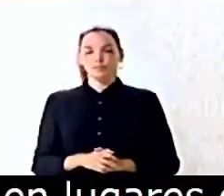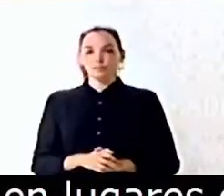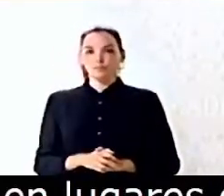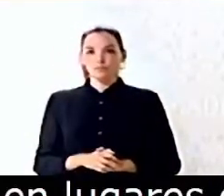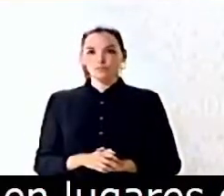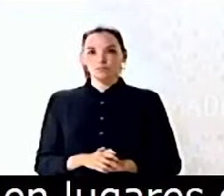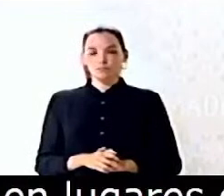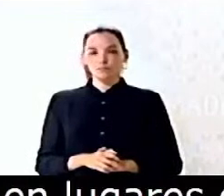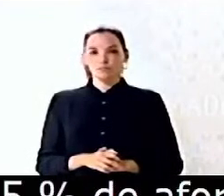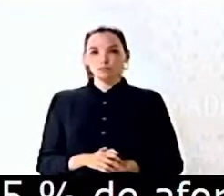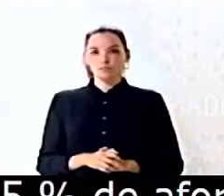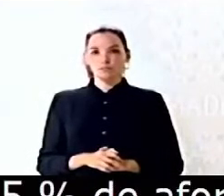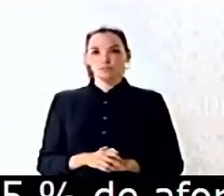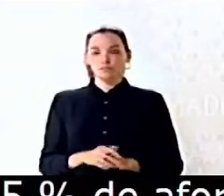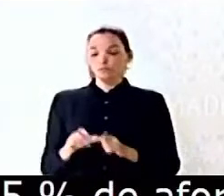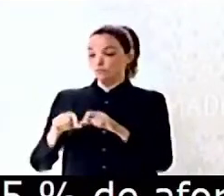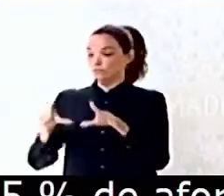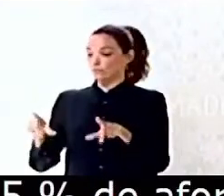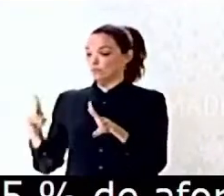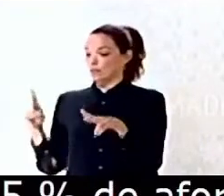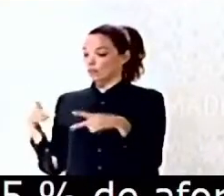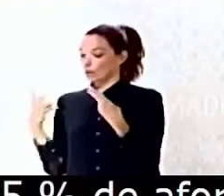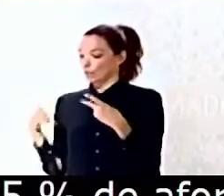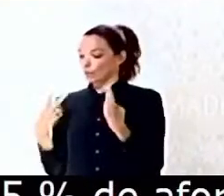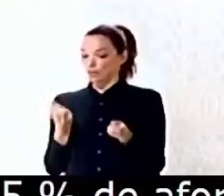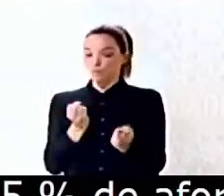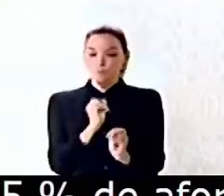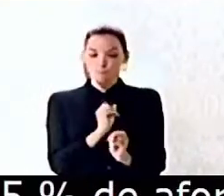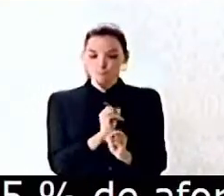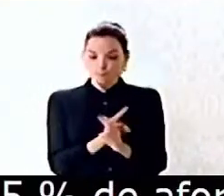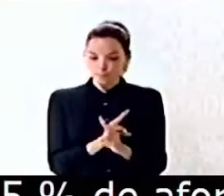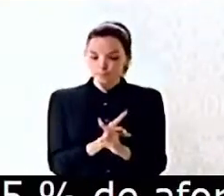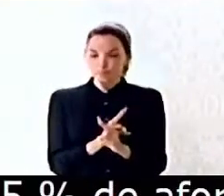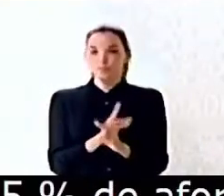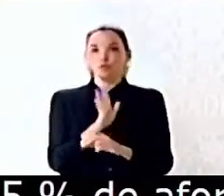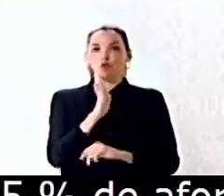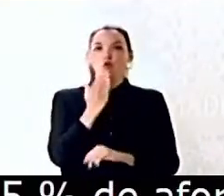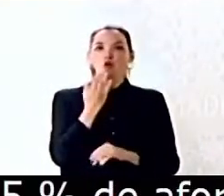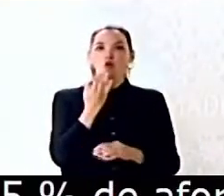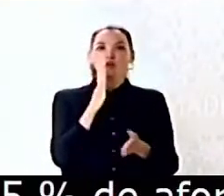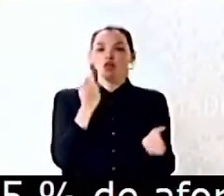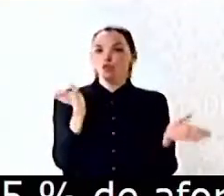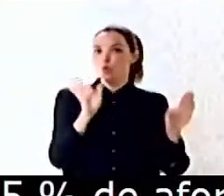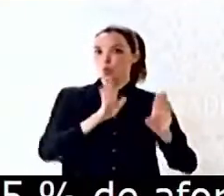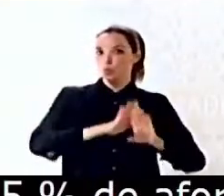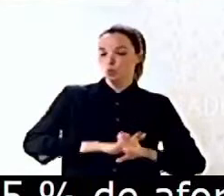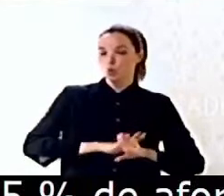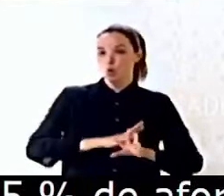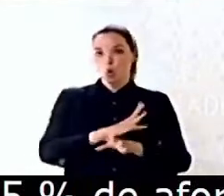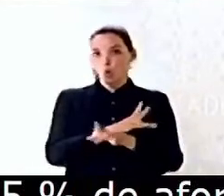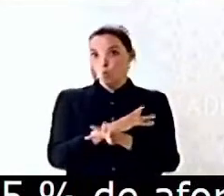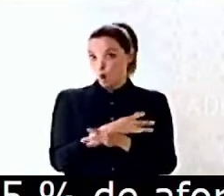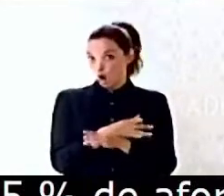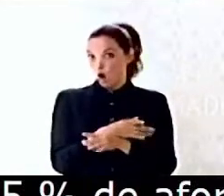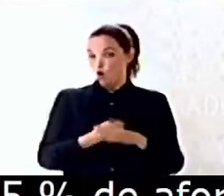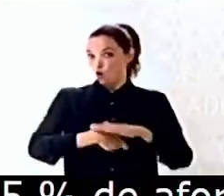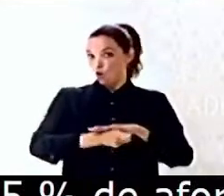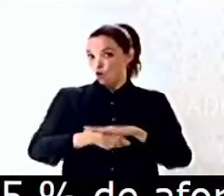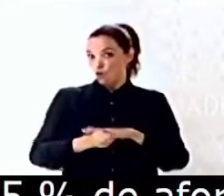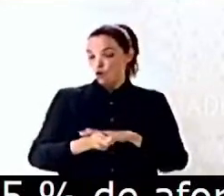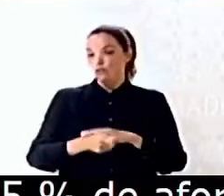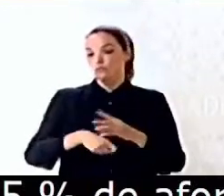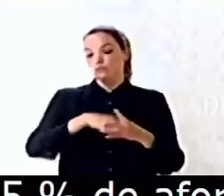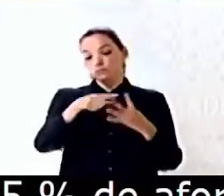Los establecimientos de restauración, hostelería, ocio nocturno y juego